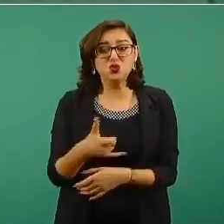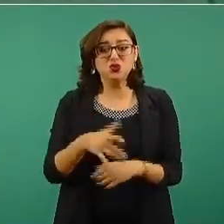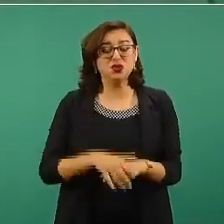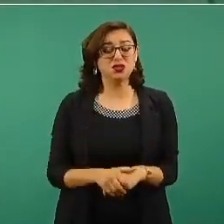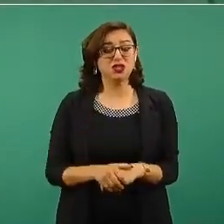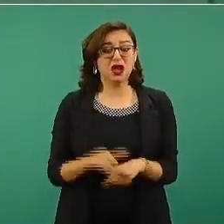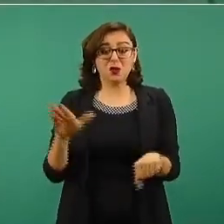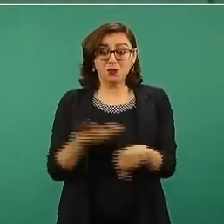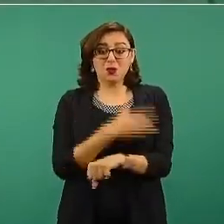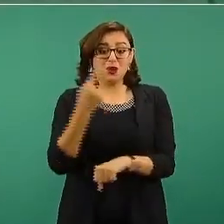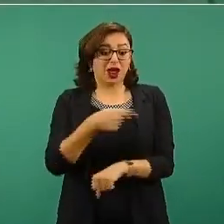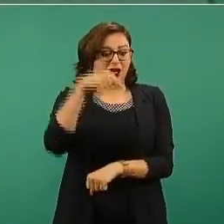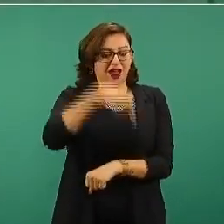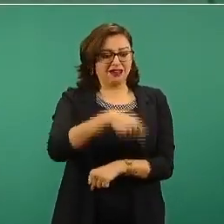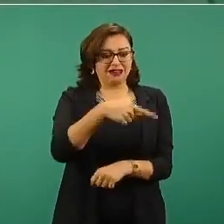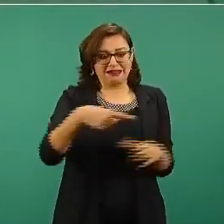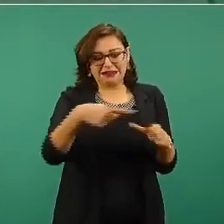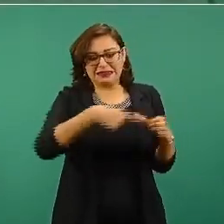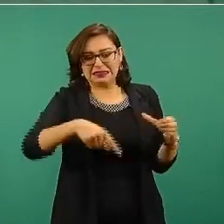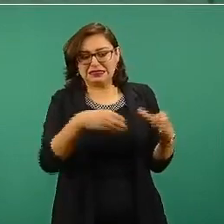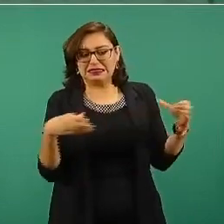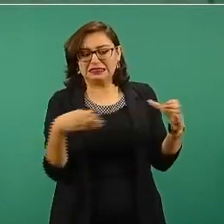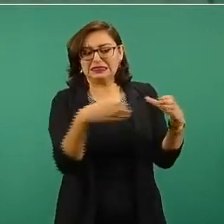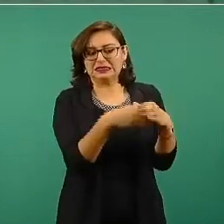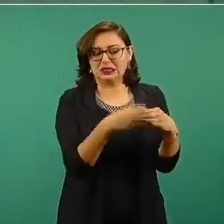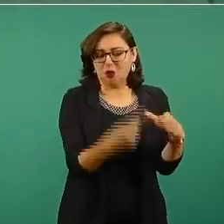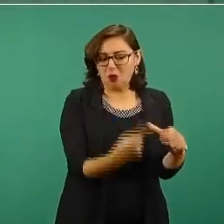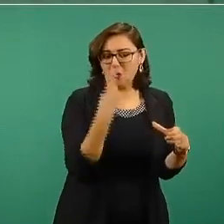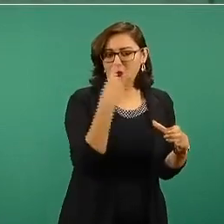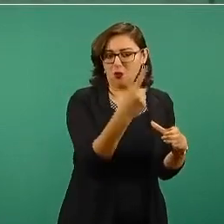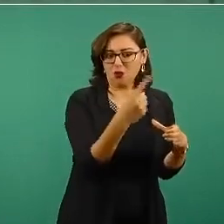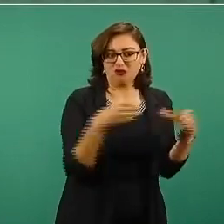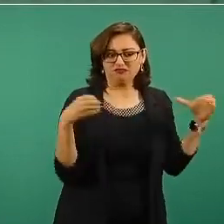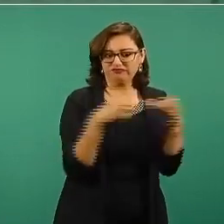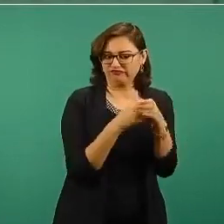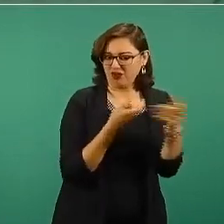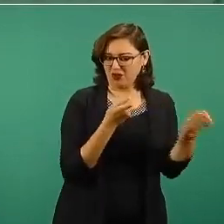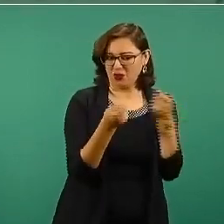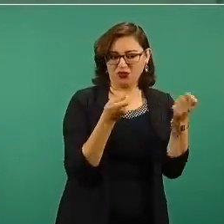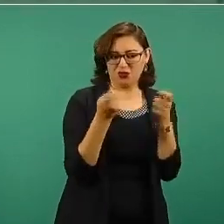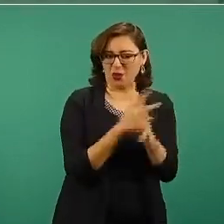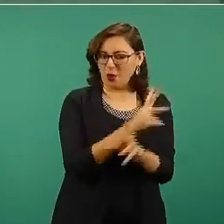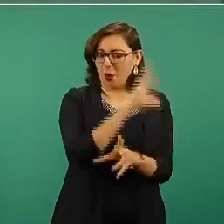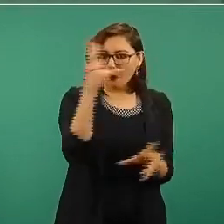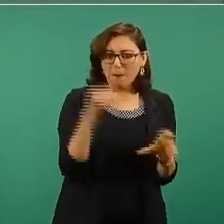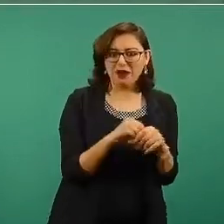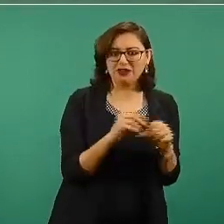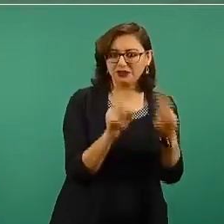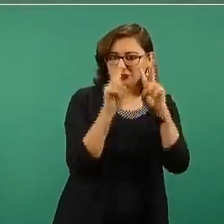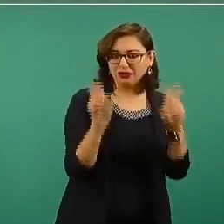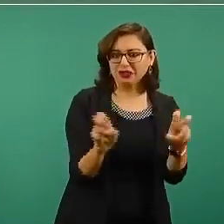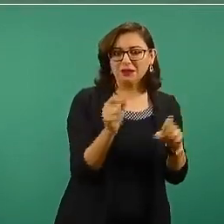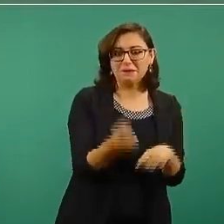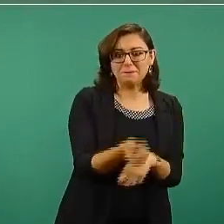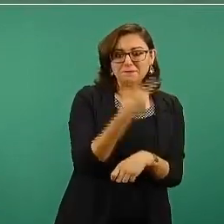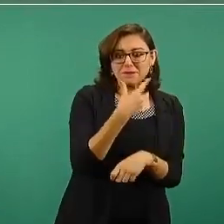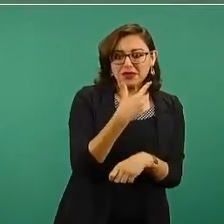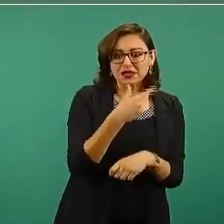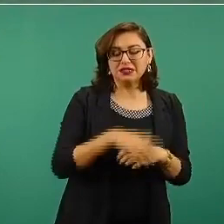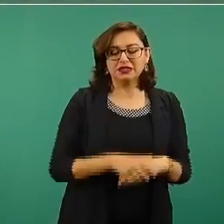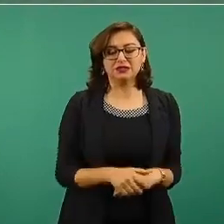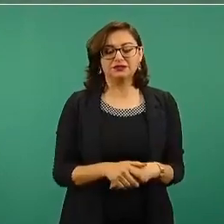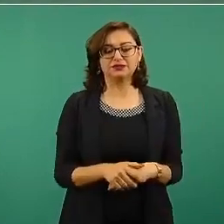se tenía monopolizado todo lo relacionado con los medicamentos.